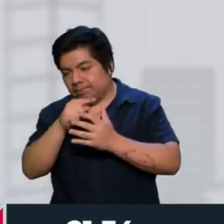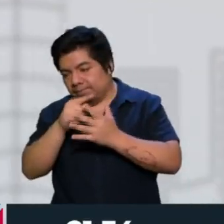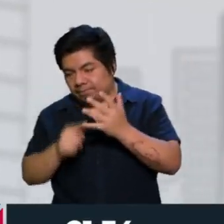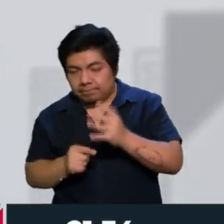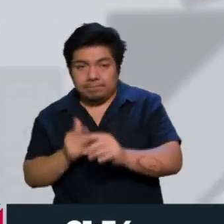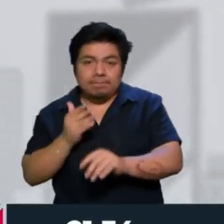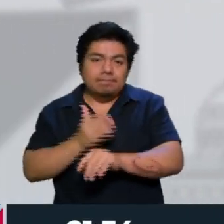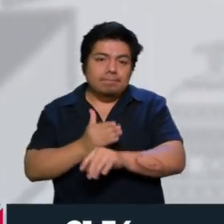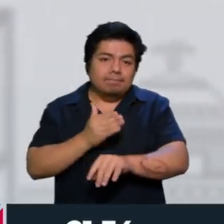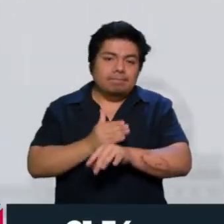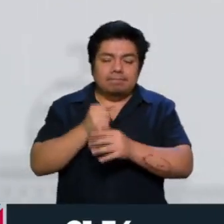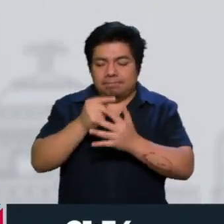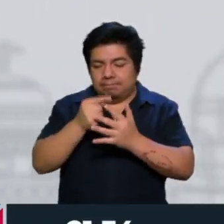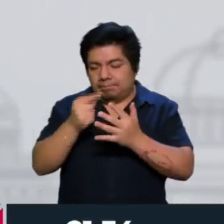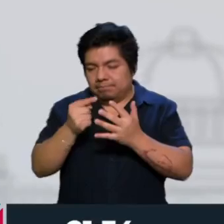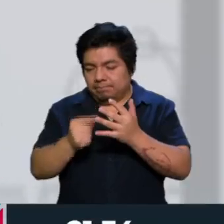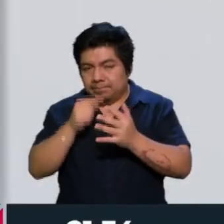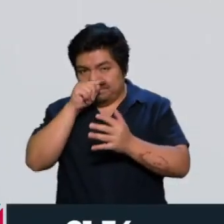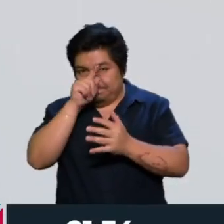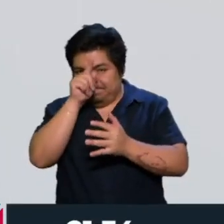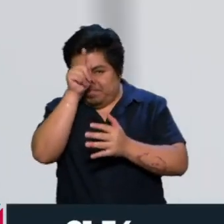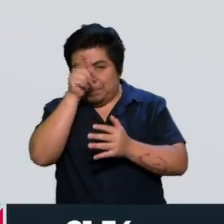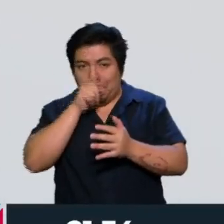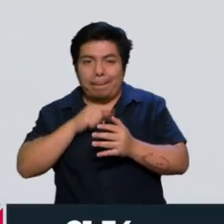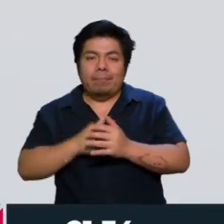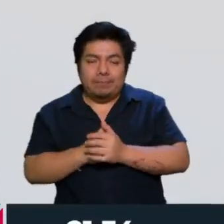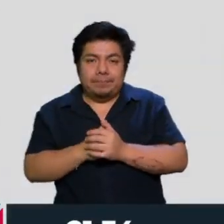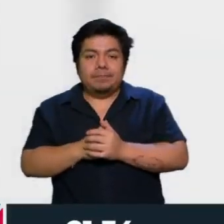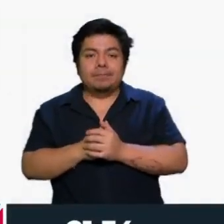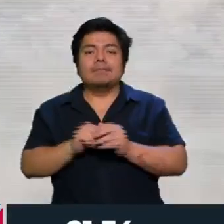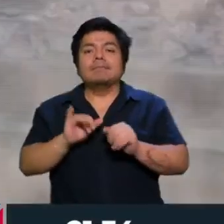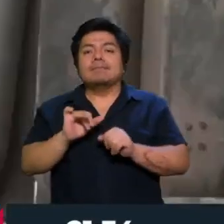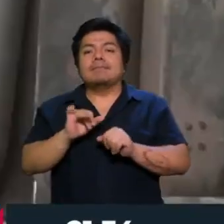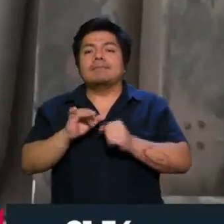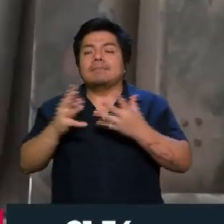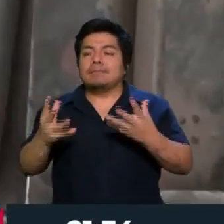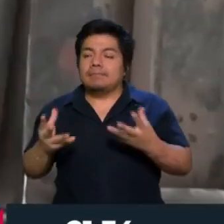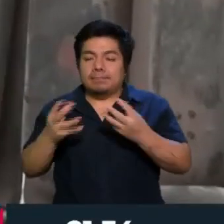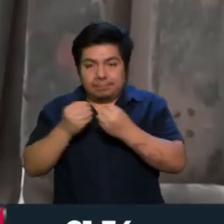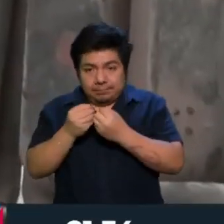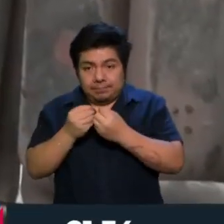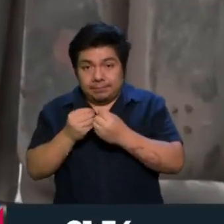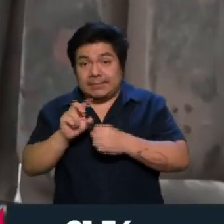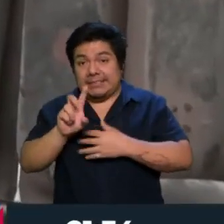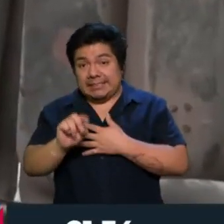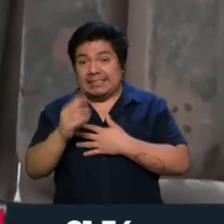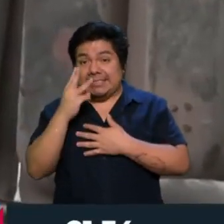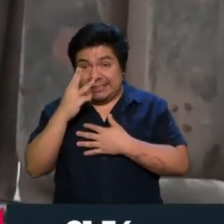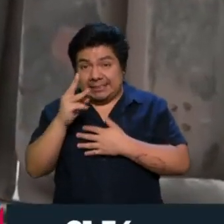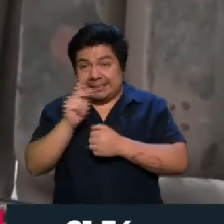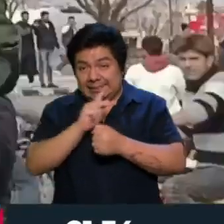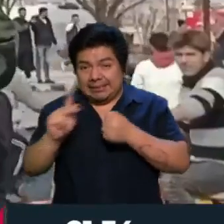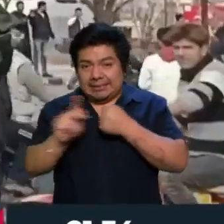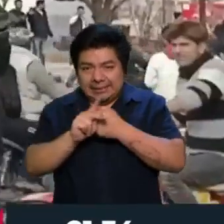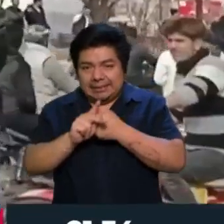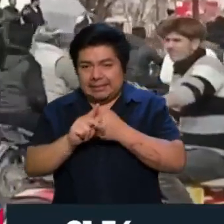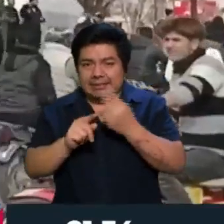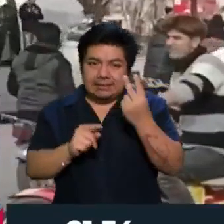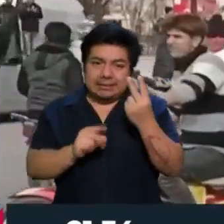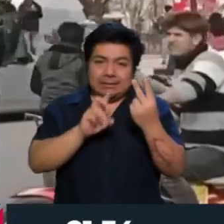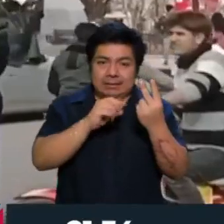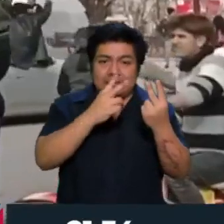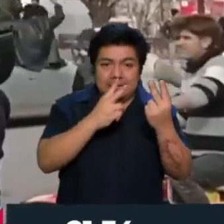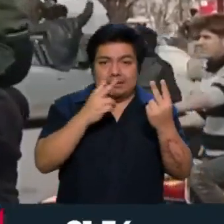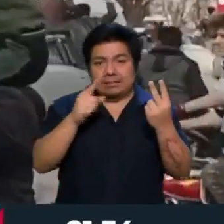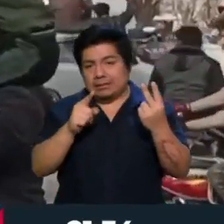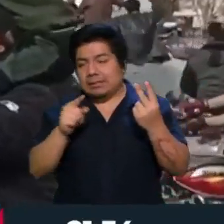bueno, toda la tensión que implica el tener pues un conflicto con 33 países, los 32 de la OTAN